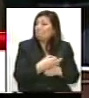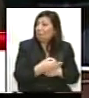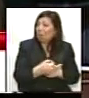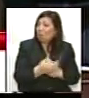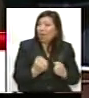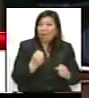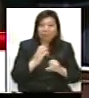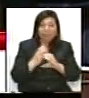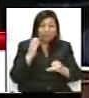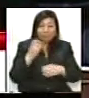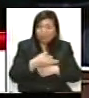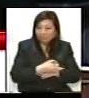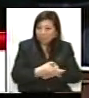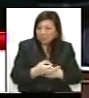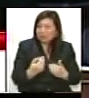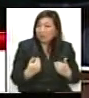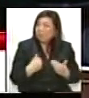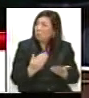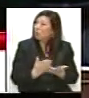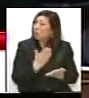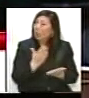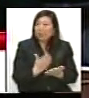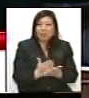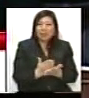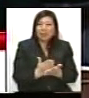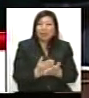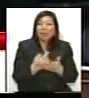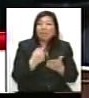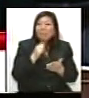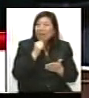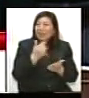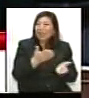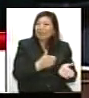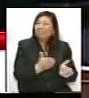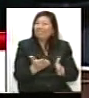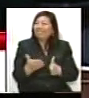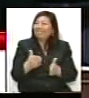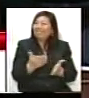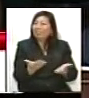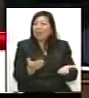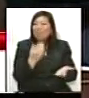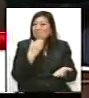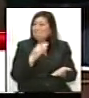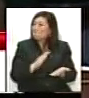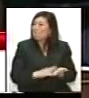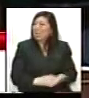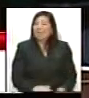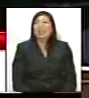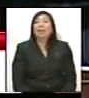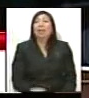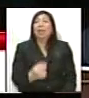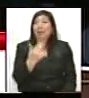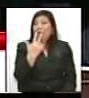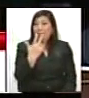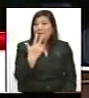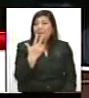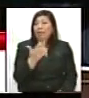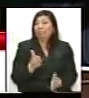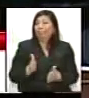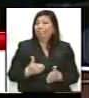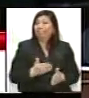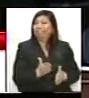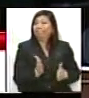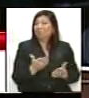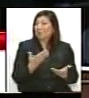de pasajeros tenemos un problema muy serio de informalidad y hay tres tipos de informalidad que